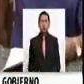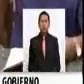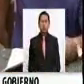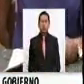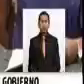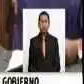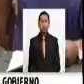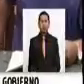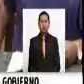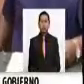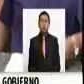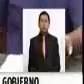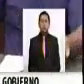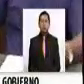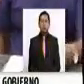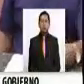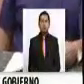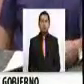el acta